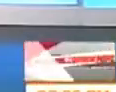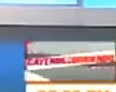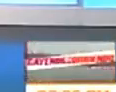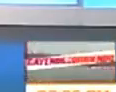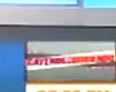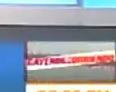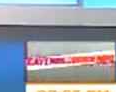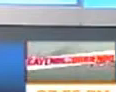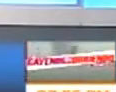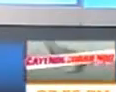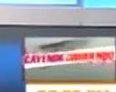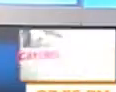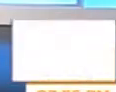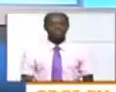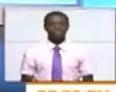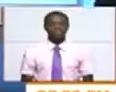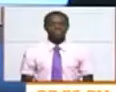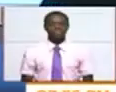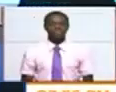¿Se les parece algo?